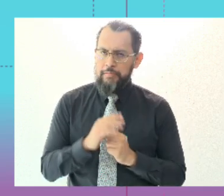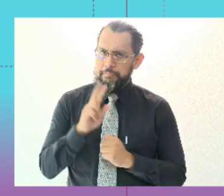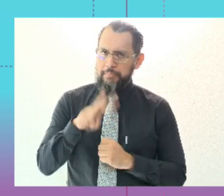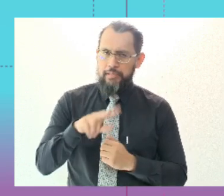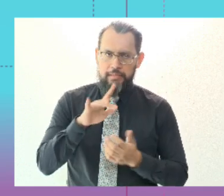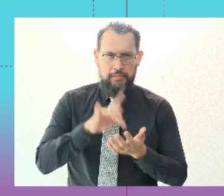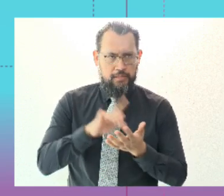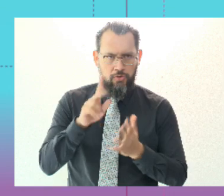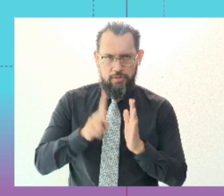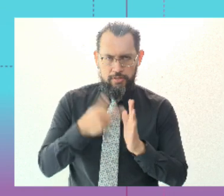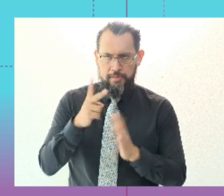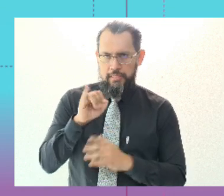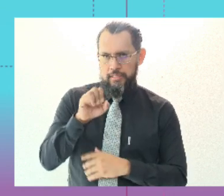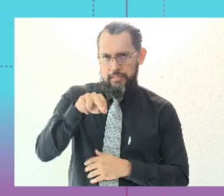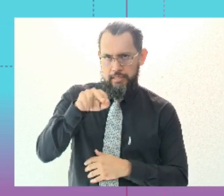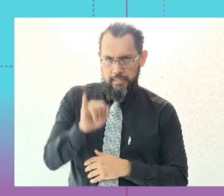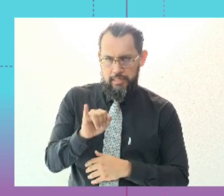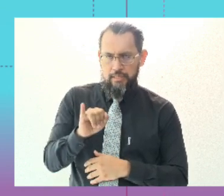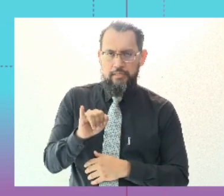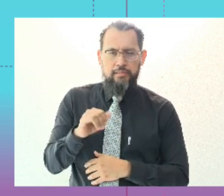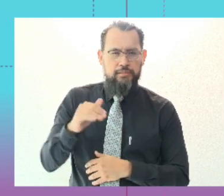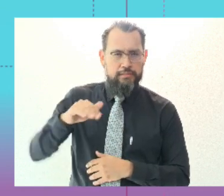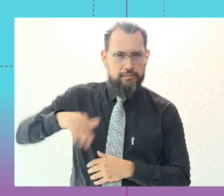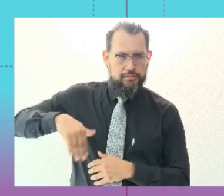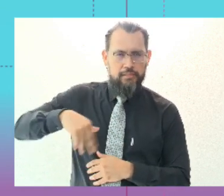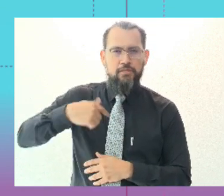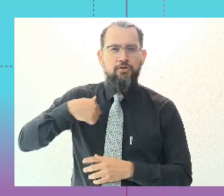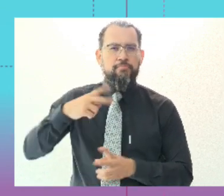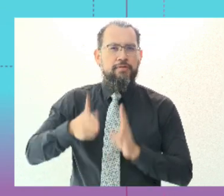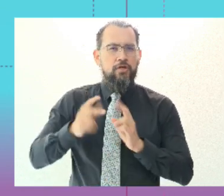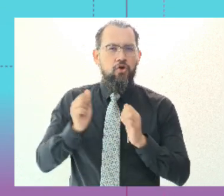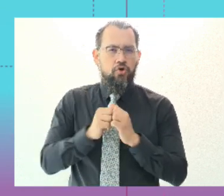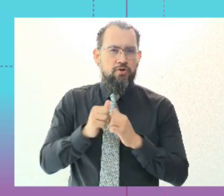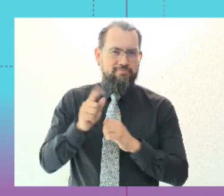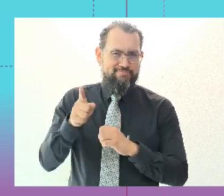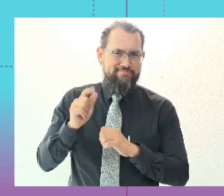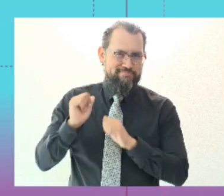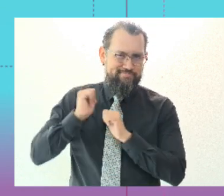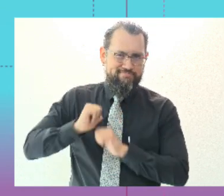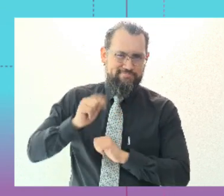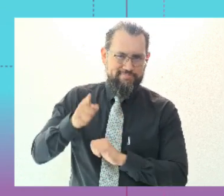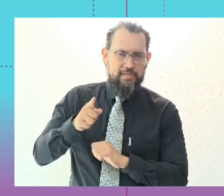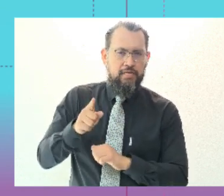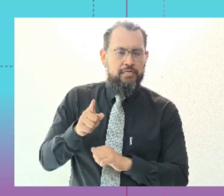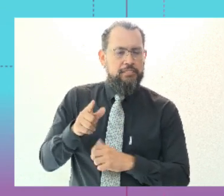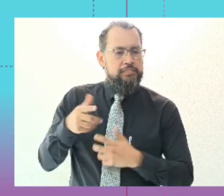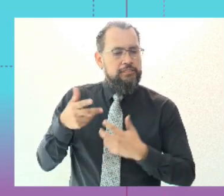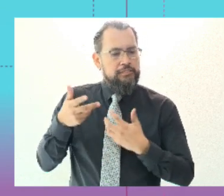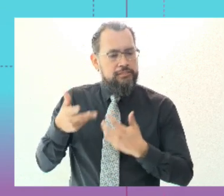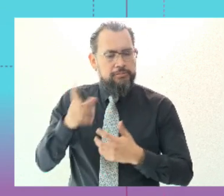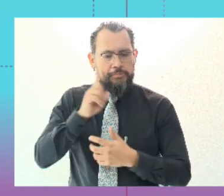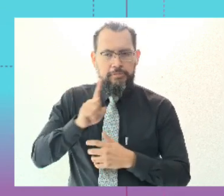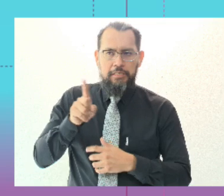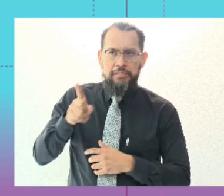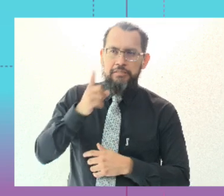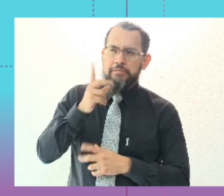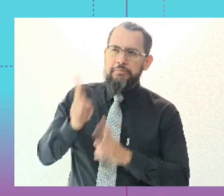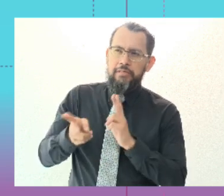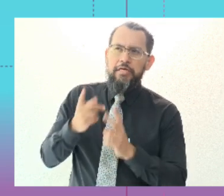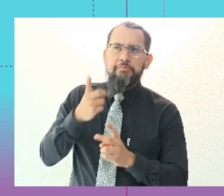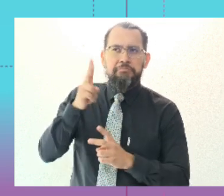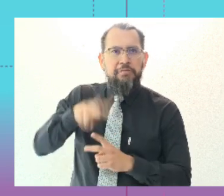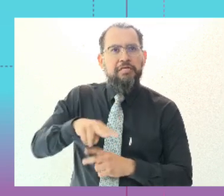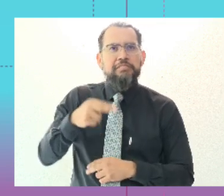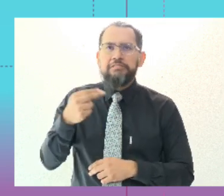agradecer al INAI. Hace un momento lo comentaba con la comisionada. Creo que estos eventos son necesarios para los que estamos